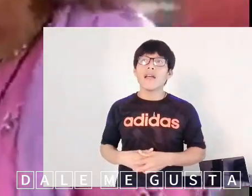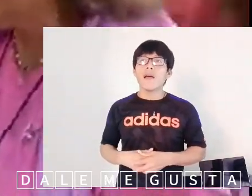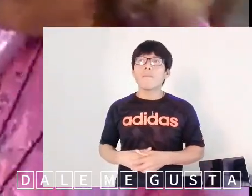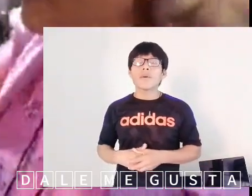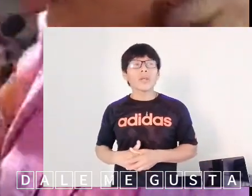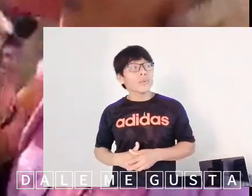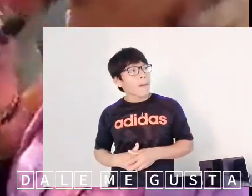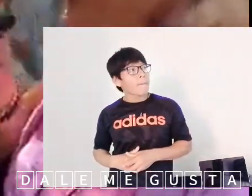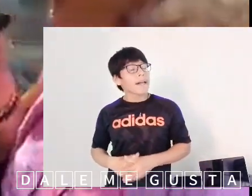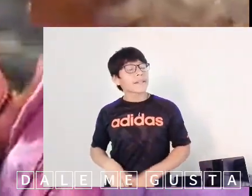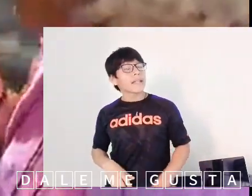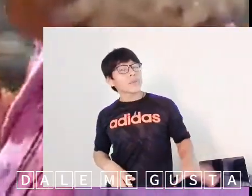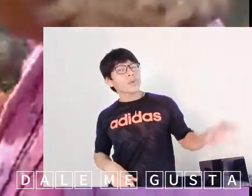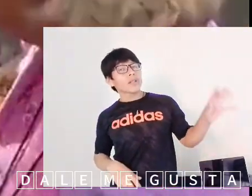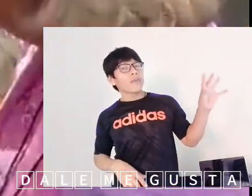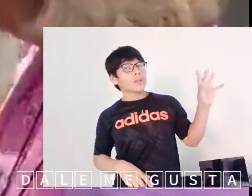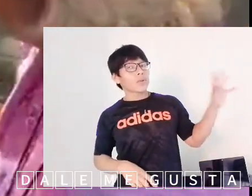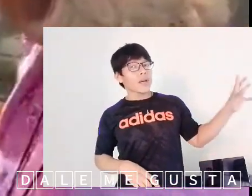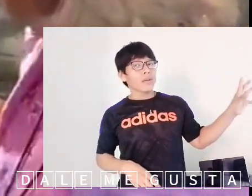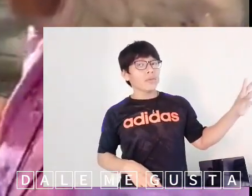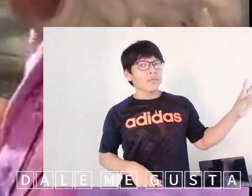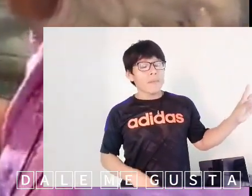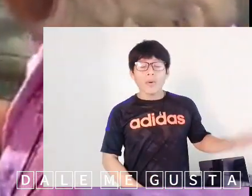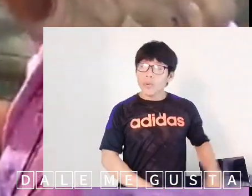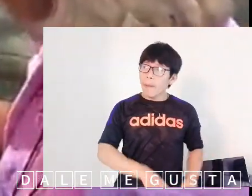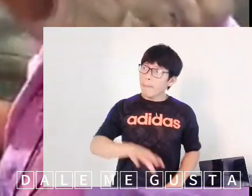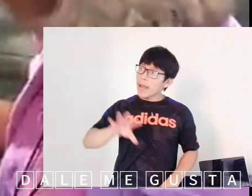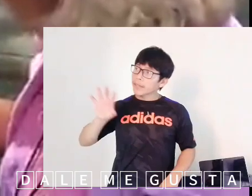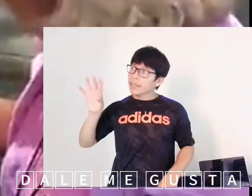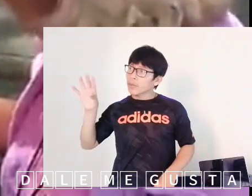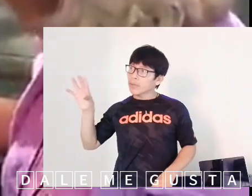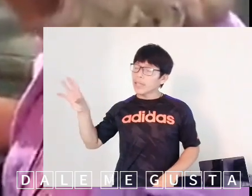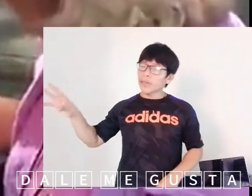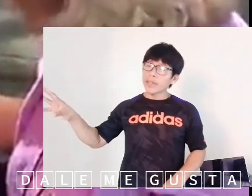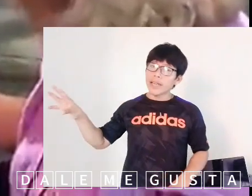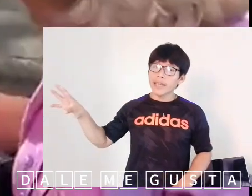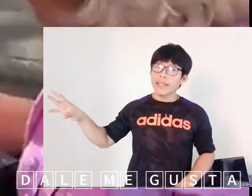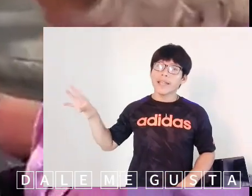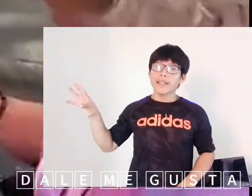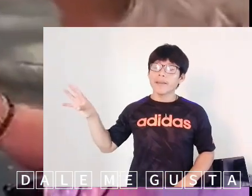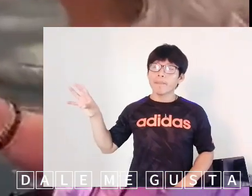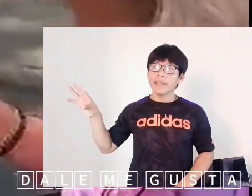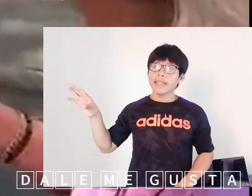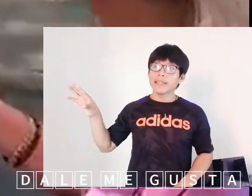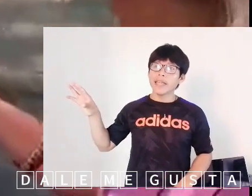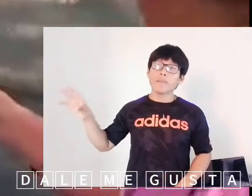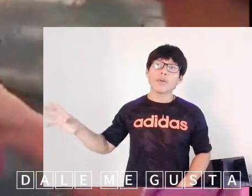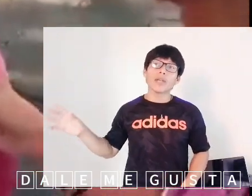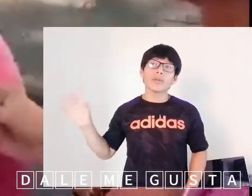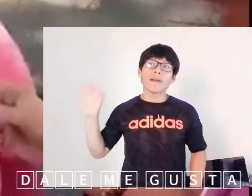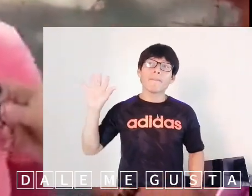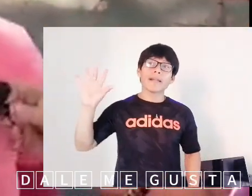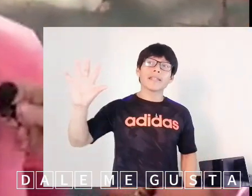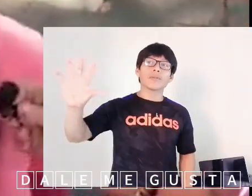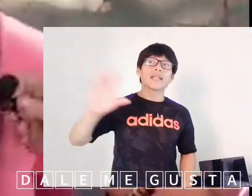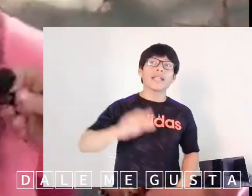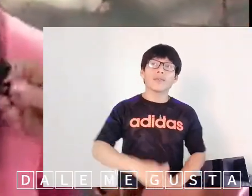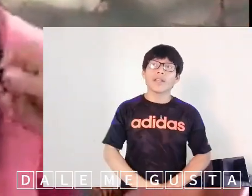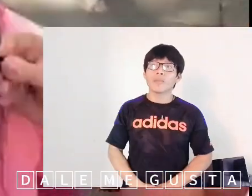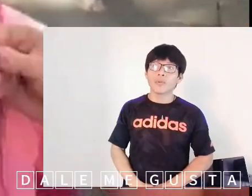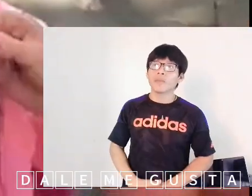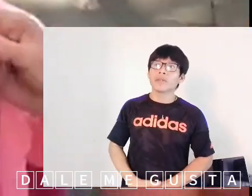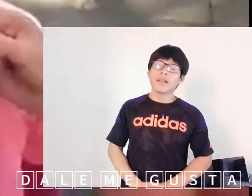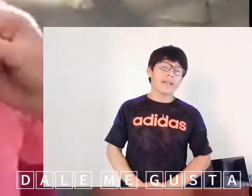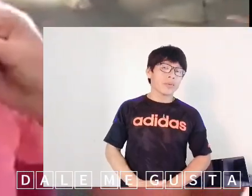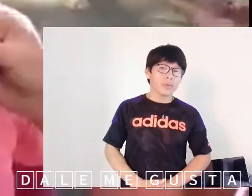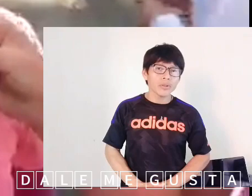sociales, ¿por qué una parte no se fue al Zócalo? ¿Por qué una parte no se quedó en el Ángel de la Independencia? ¿Y por qué otra parte no se quedó en